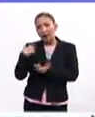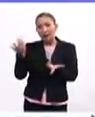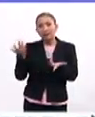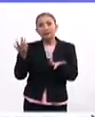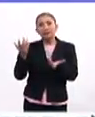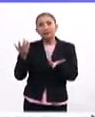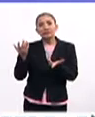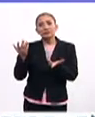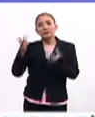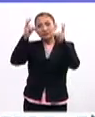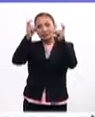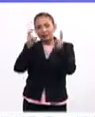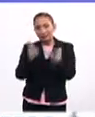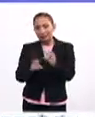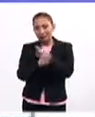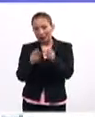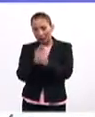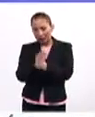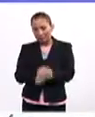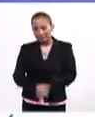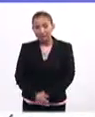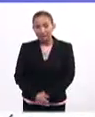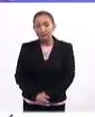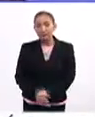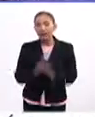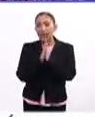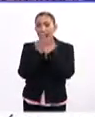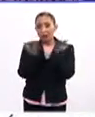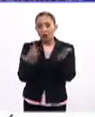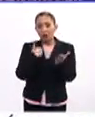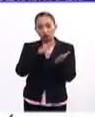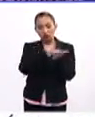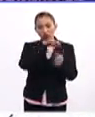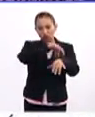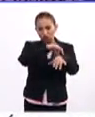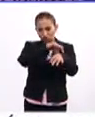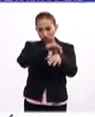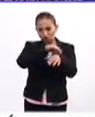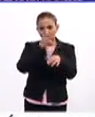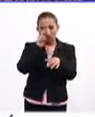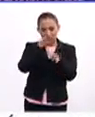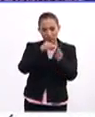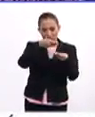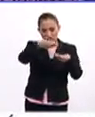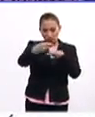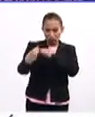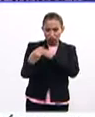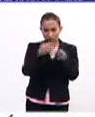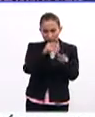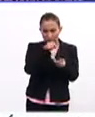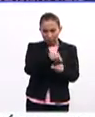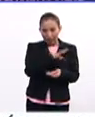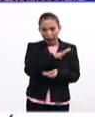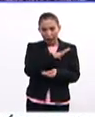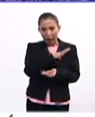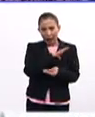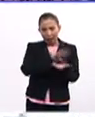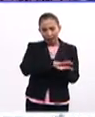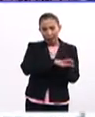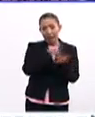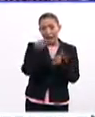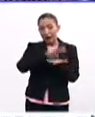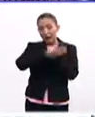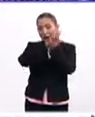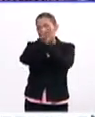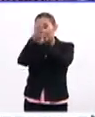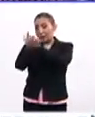esas asignaturas. El libro impreso, el cual estamos pues viendo ya en pantalla, ¿no? En el